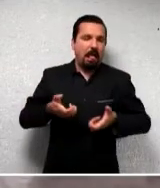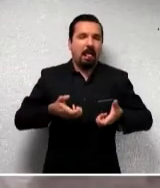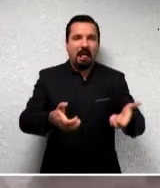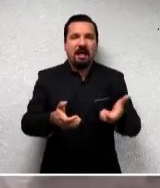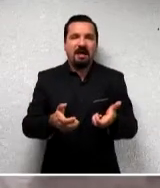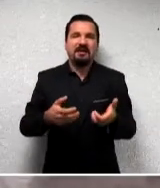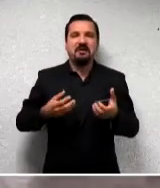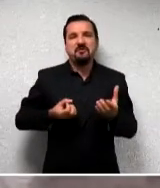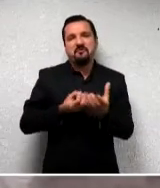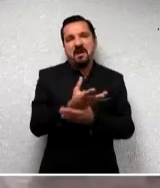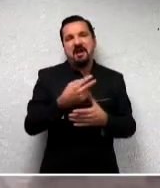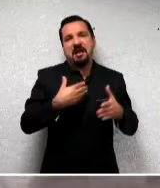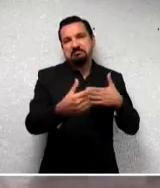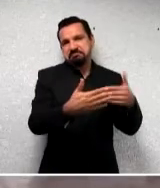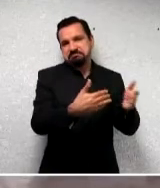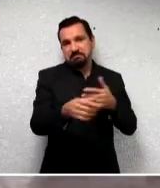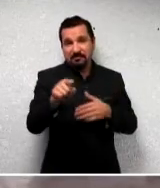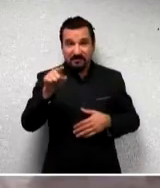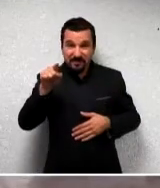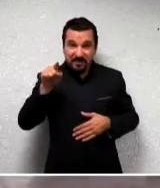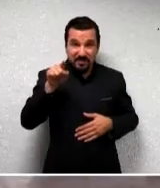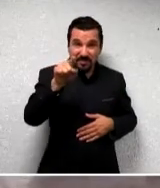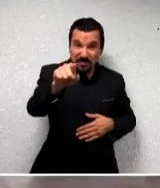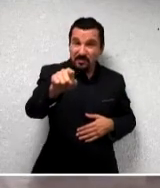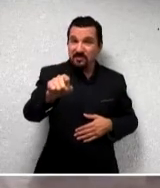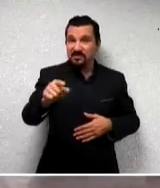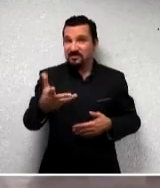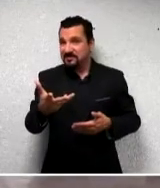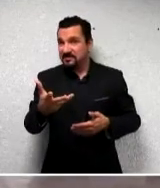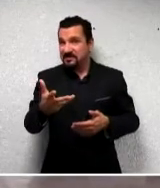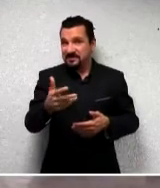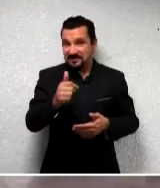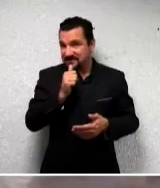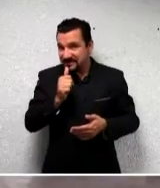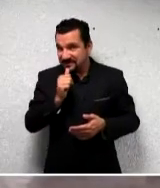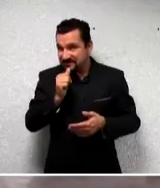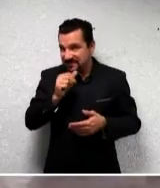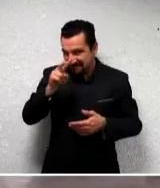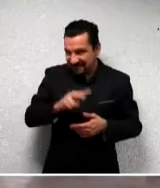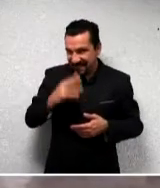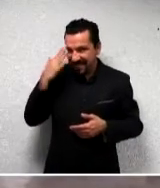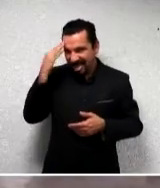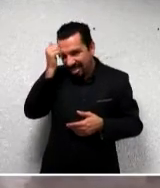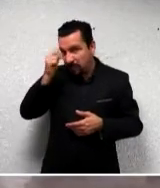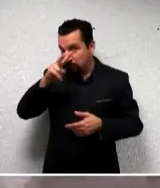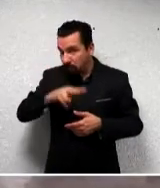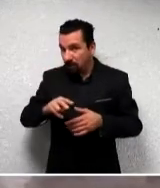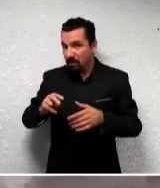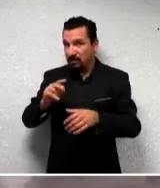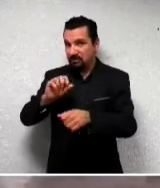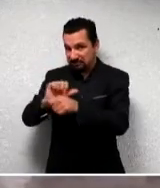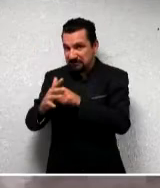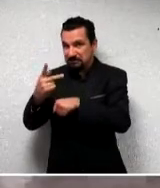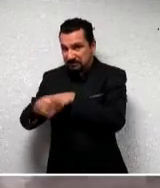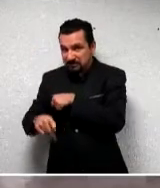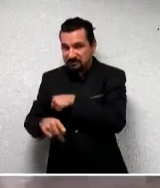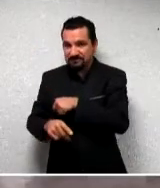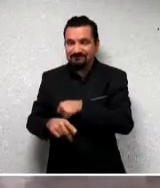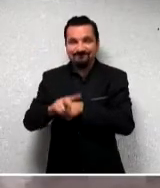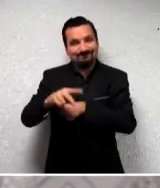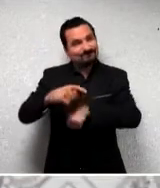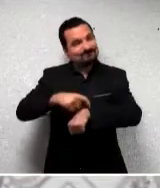calles tú que todavía no te convences te quiero decir que se acabó el